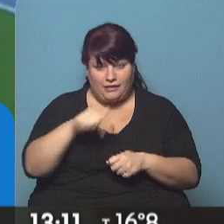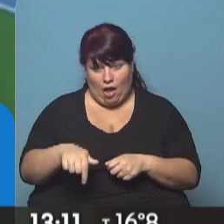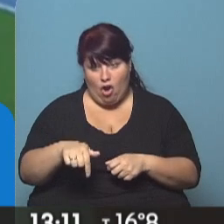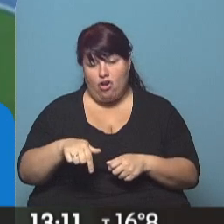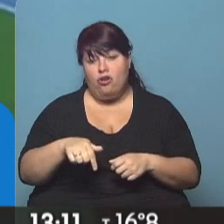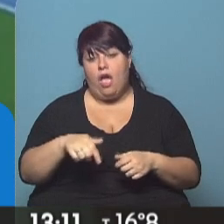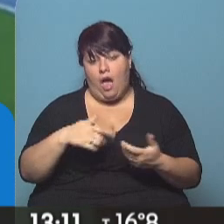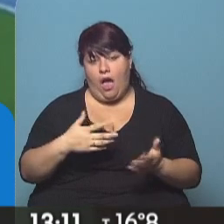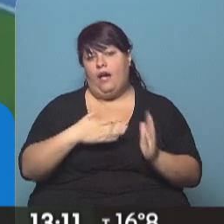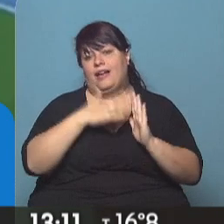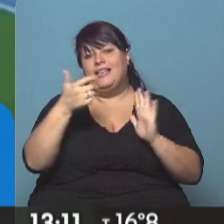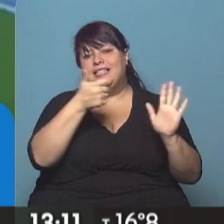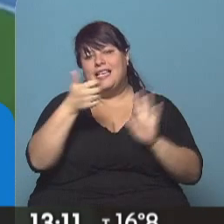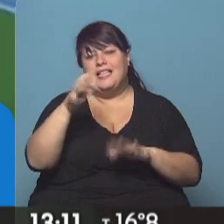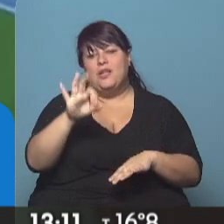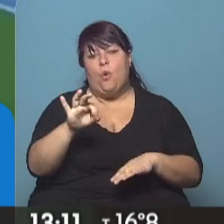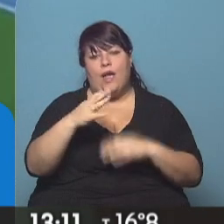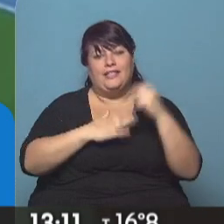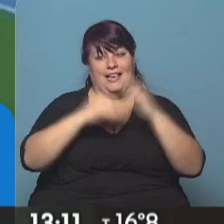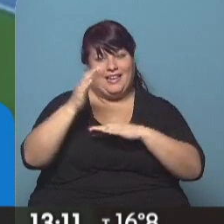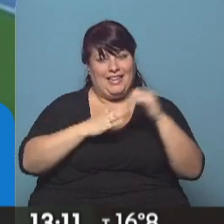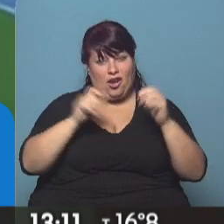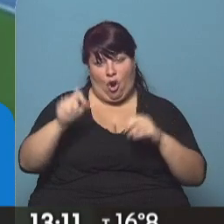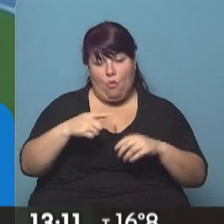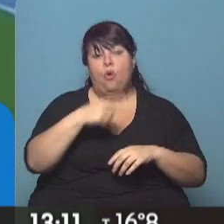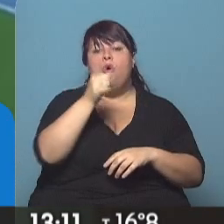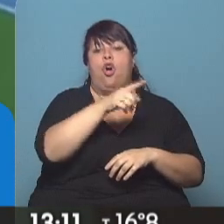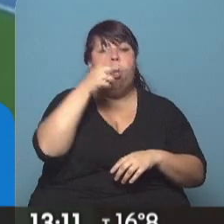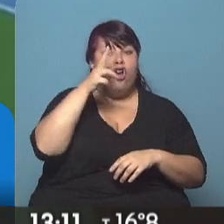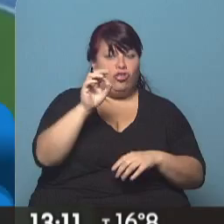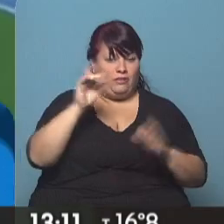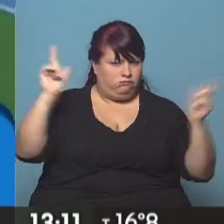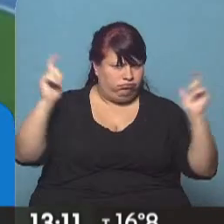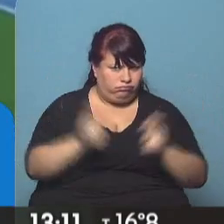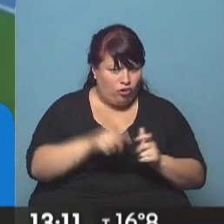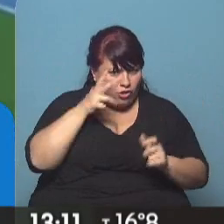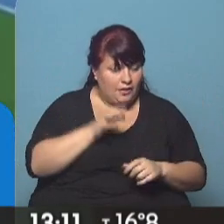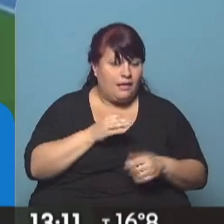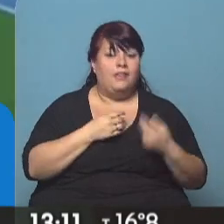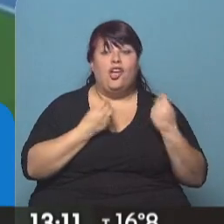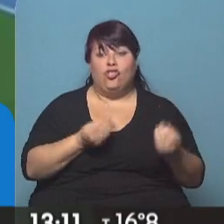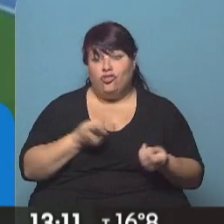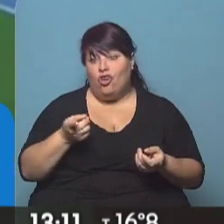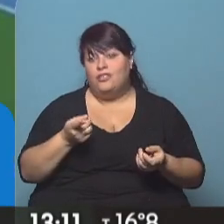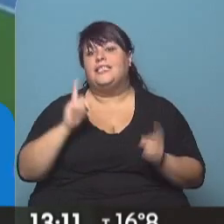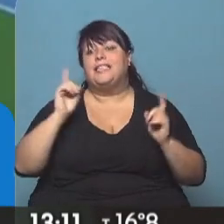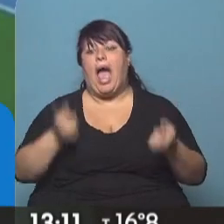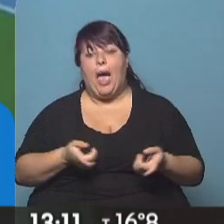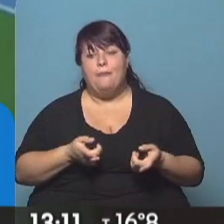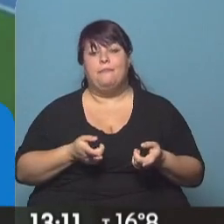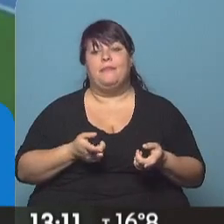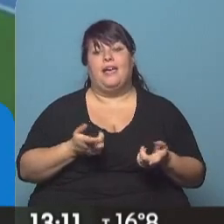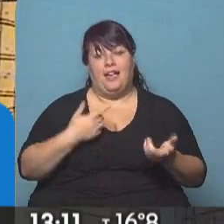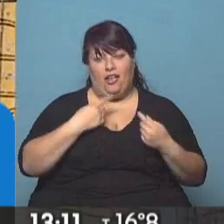donde pasamos de 650 construcciones civiles a casi 80 civiles y lo que hizo es que además y con